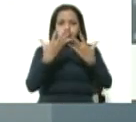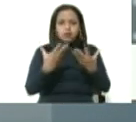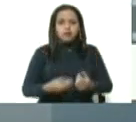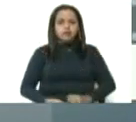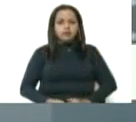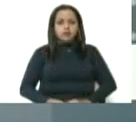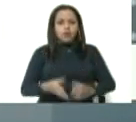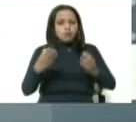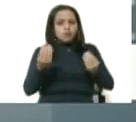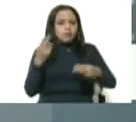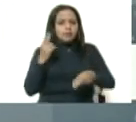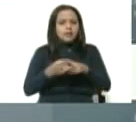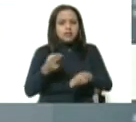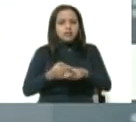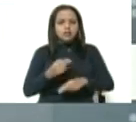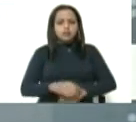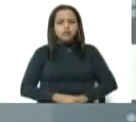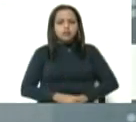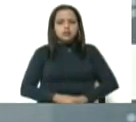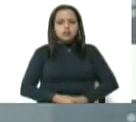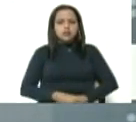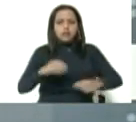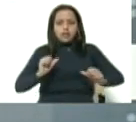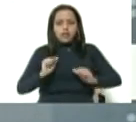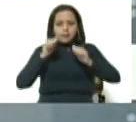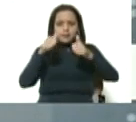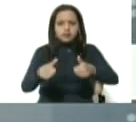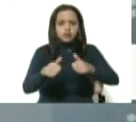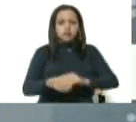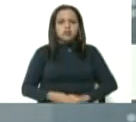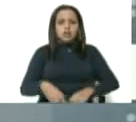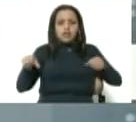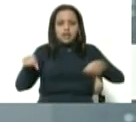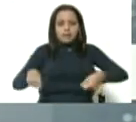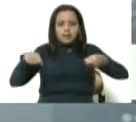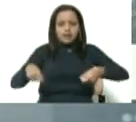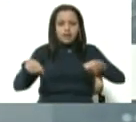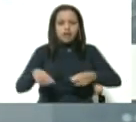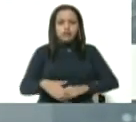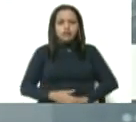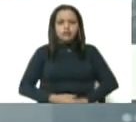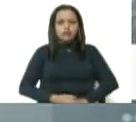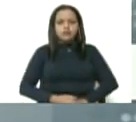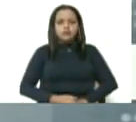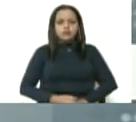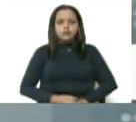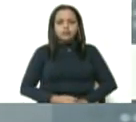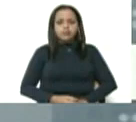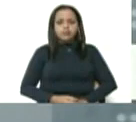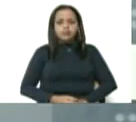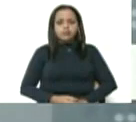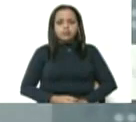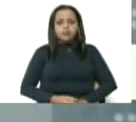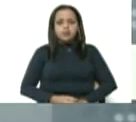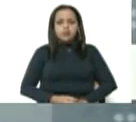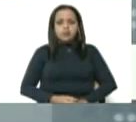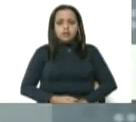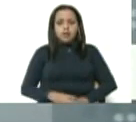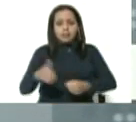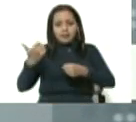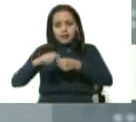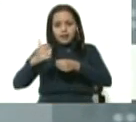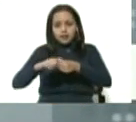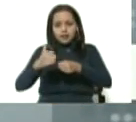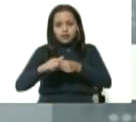peligroso, que fue el foco que arrancó con el mercado Las Pulgas, el corredor Guayú